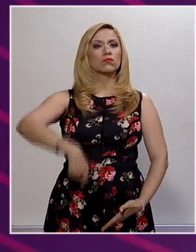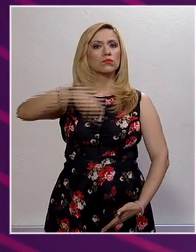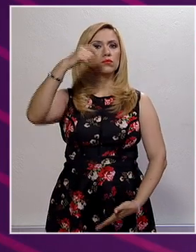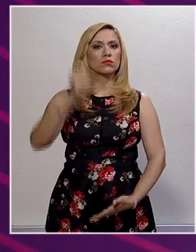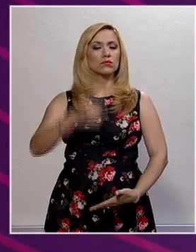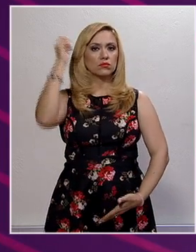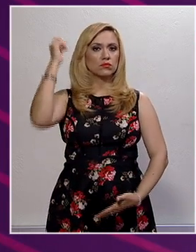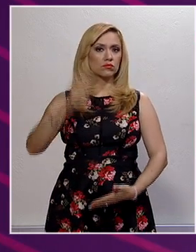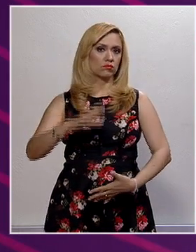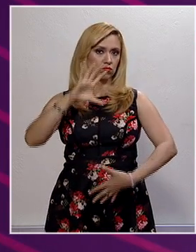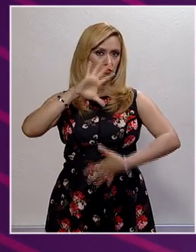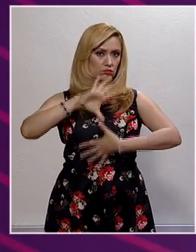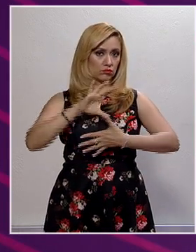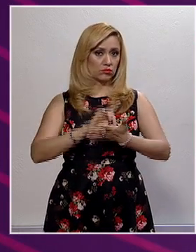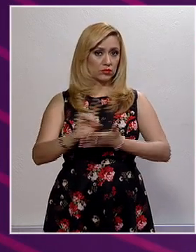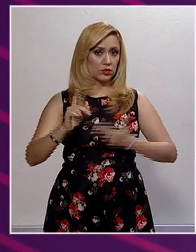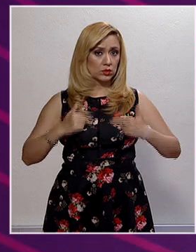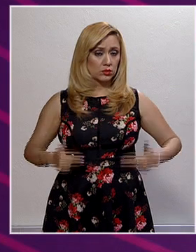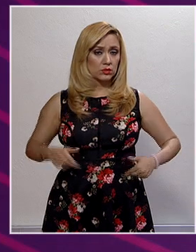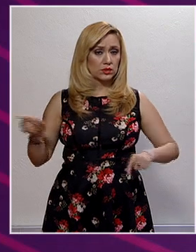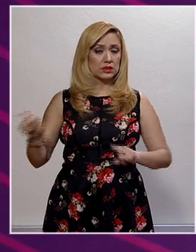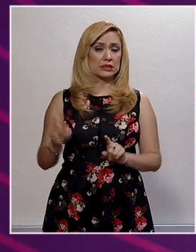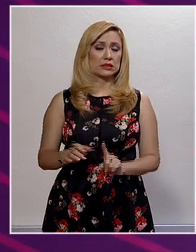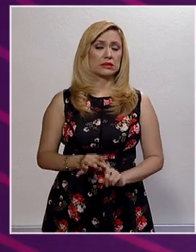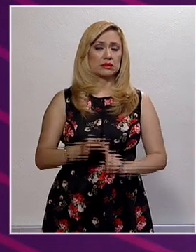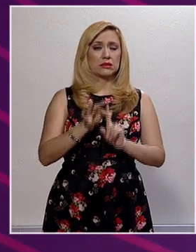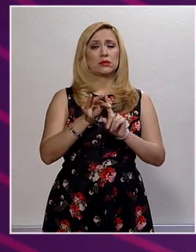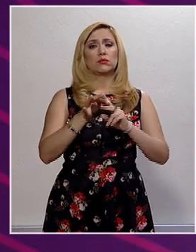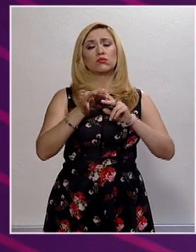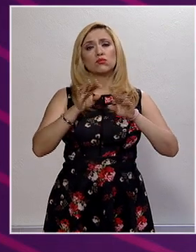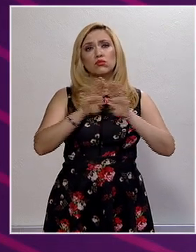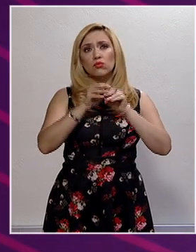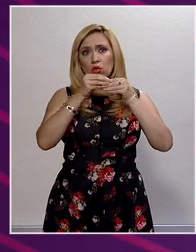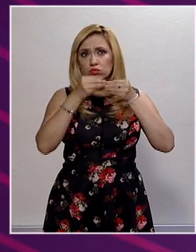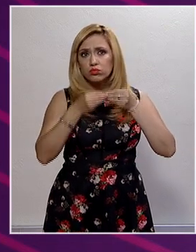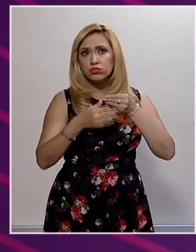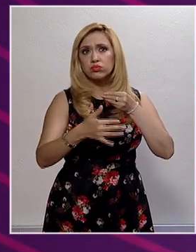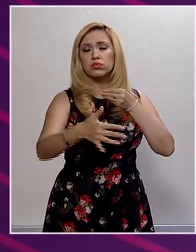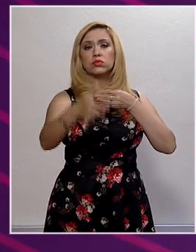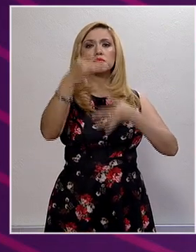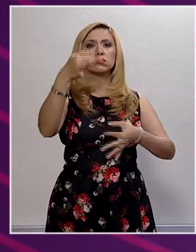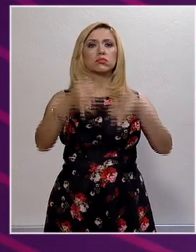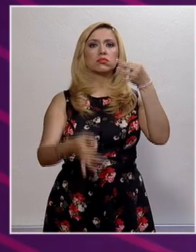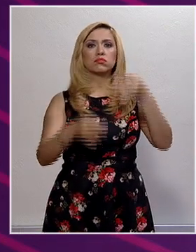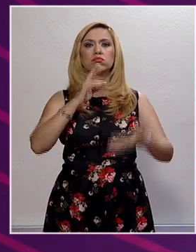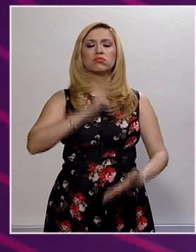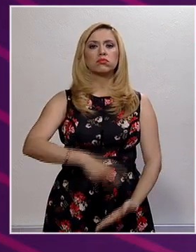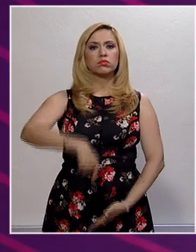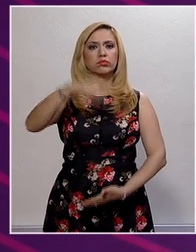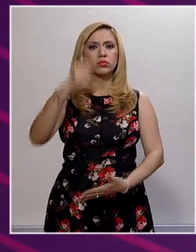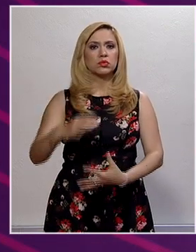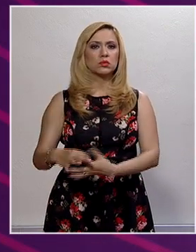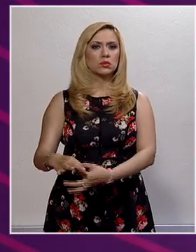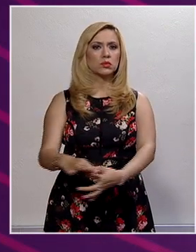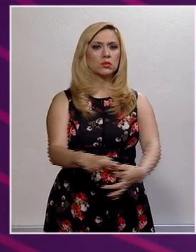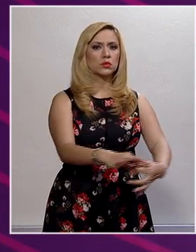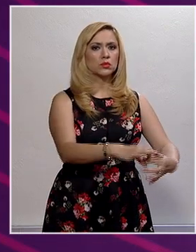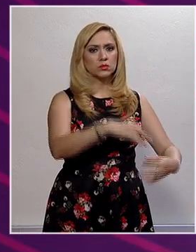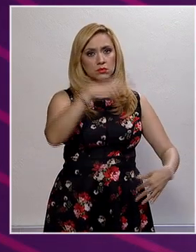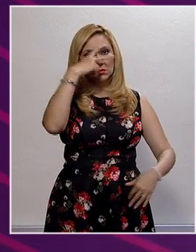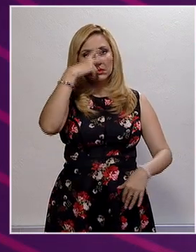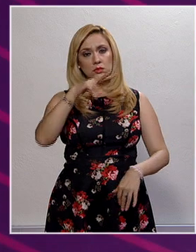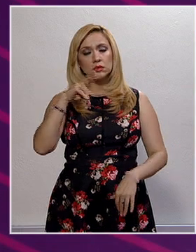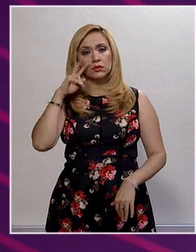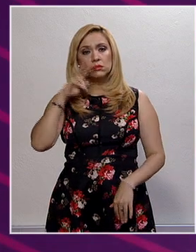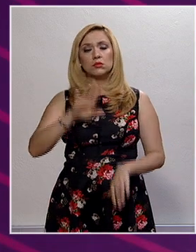Derechos Humanos, que es un parteaguas en la jurisprudencia de la Corte en relación con México, pues se le condena a México por